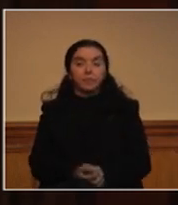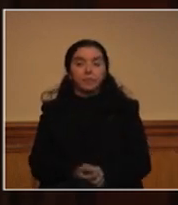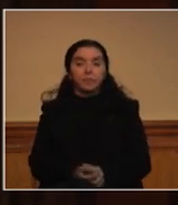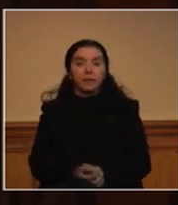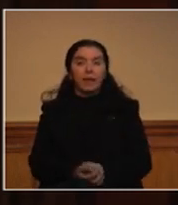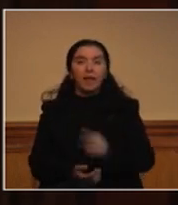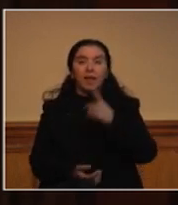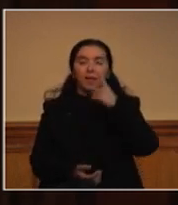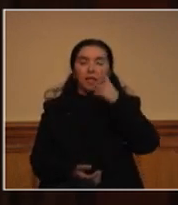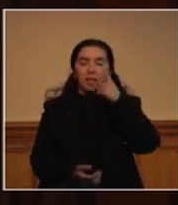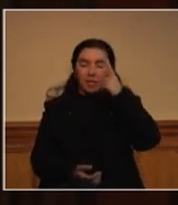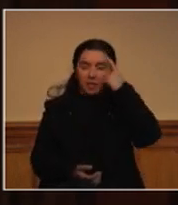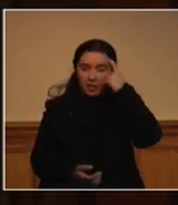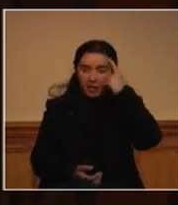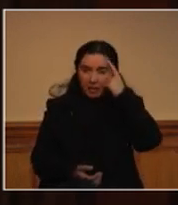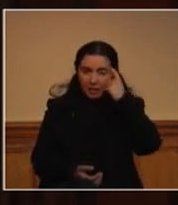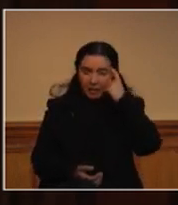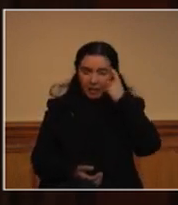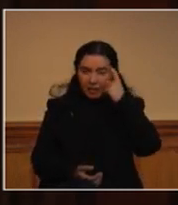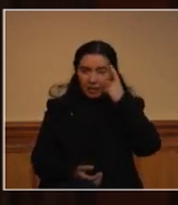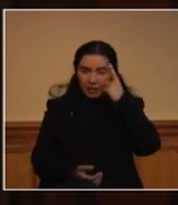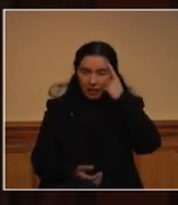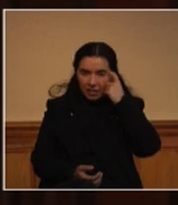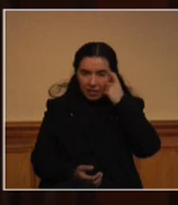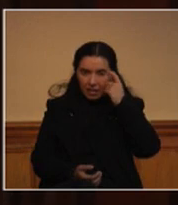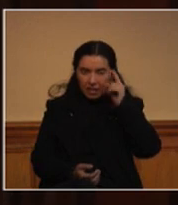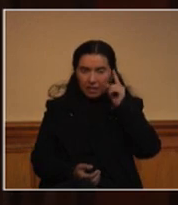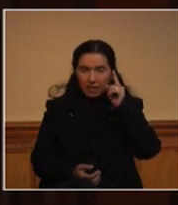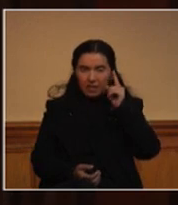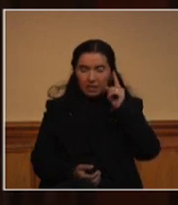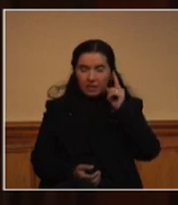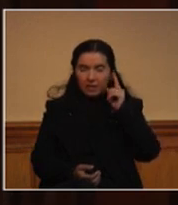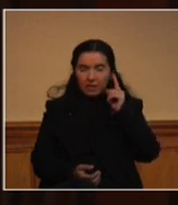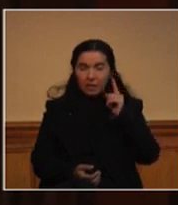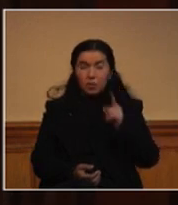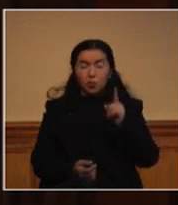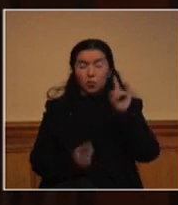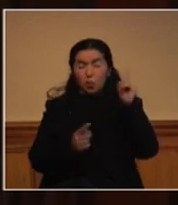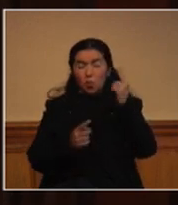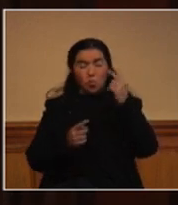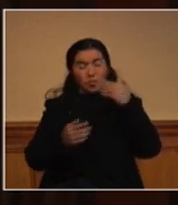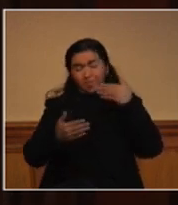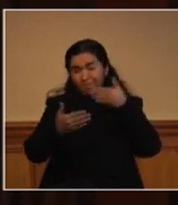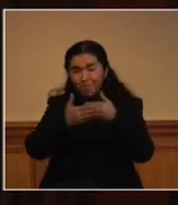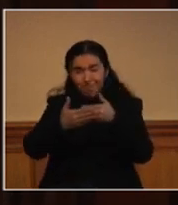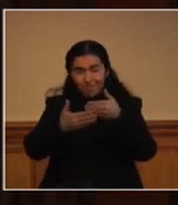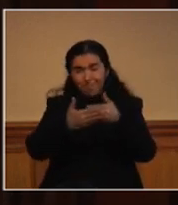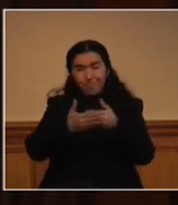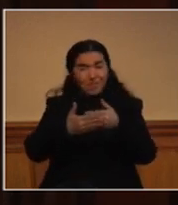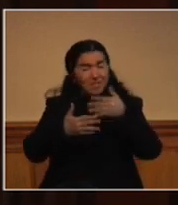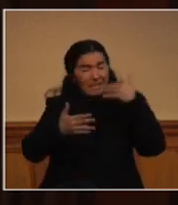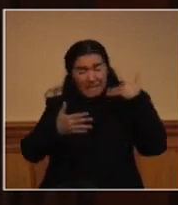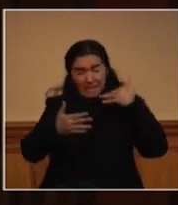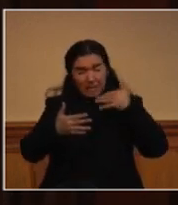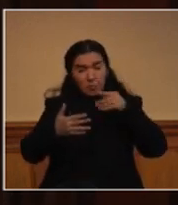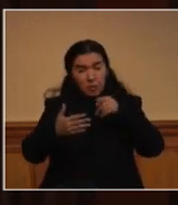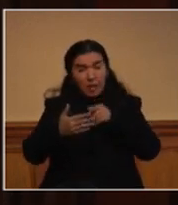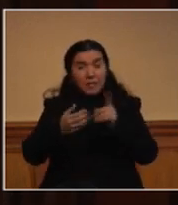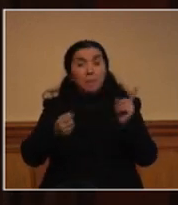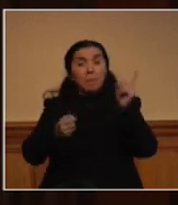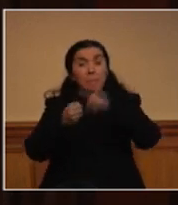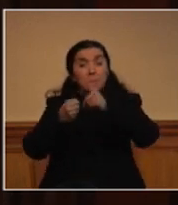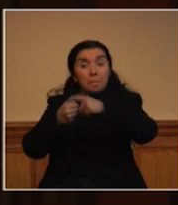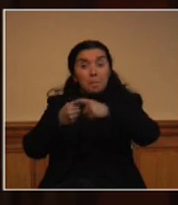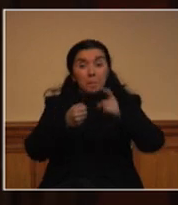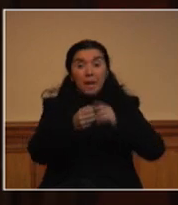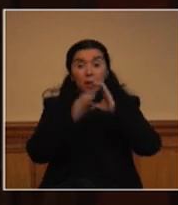de creencias también, donde centramos que una de las barreras fundamentales para la participación y la comunicación de nuestros